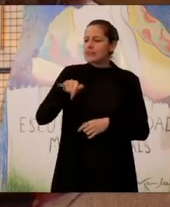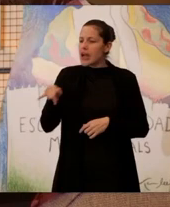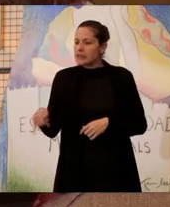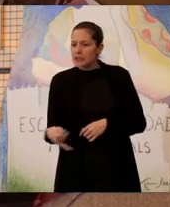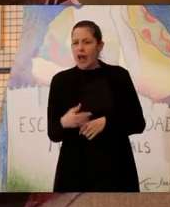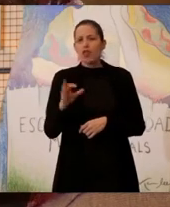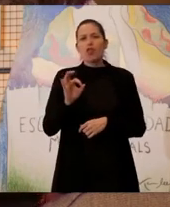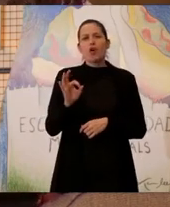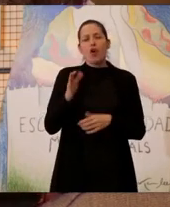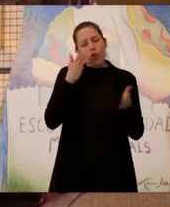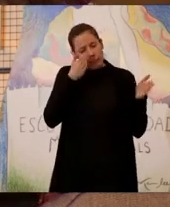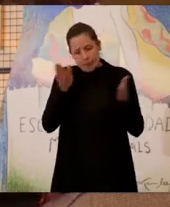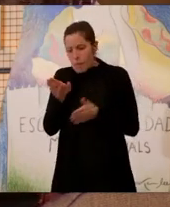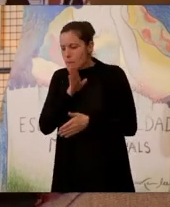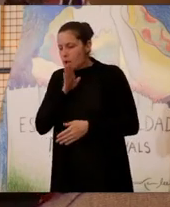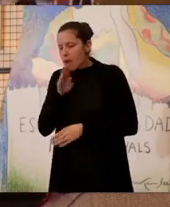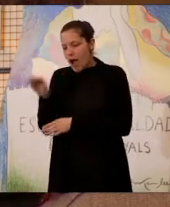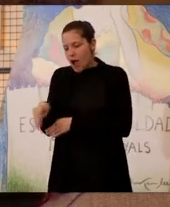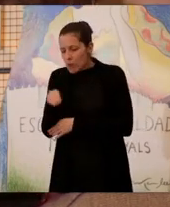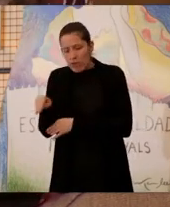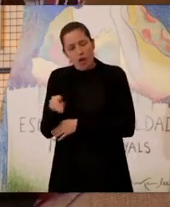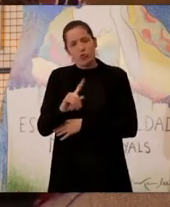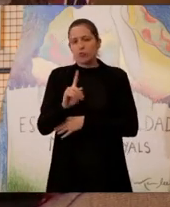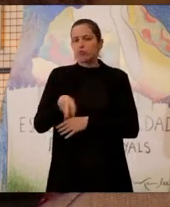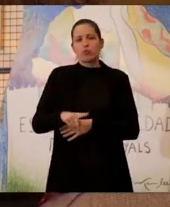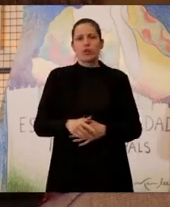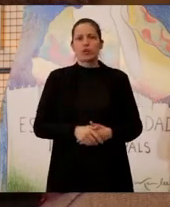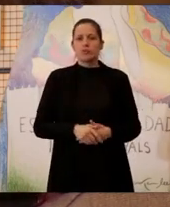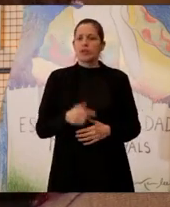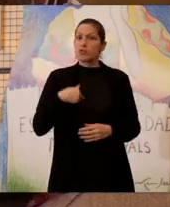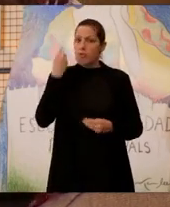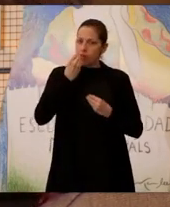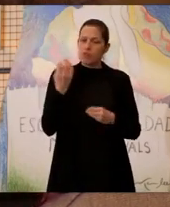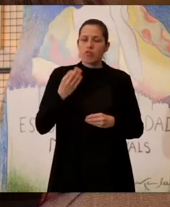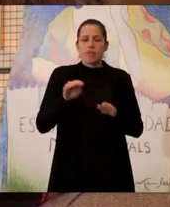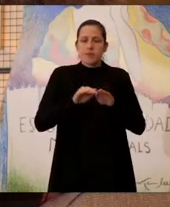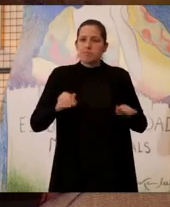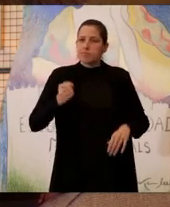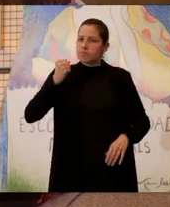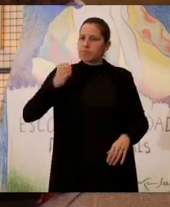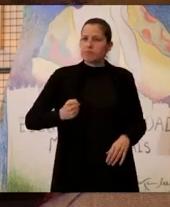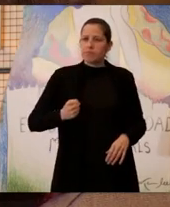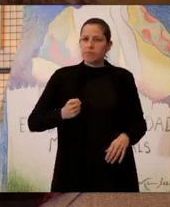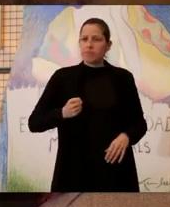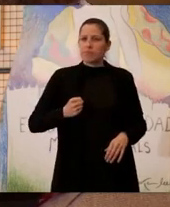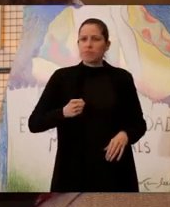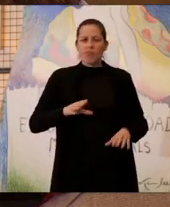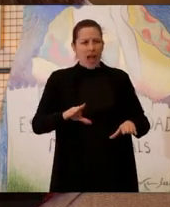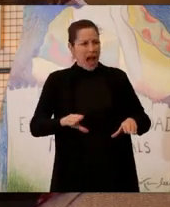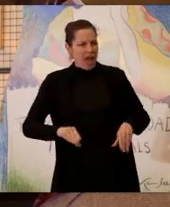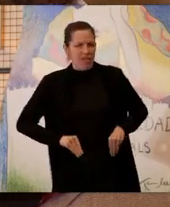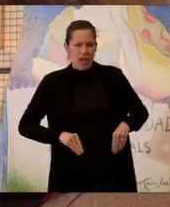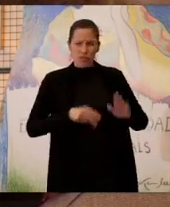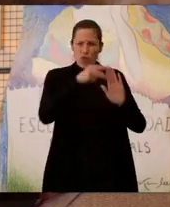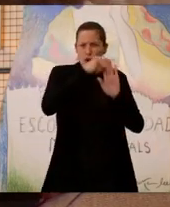ha llegado el momento de dar un puñetazo encima de la mesa y dejar de asumir como normal o como Norma